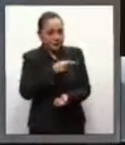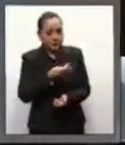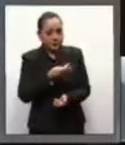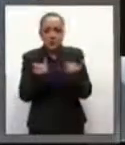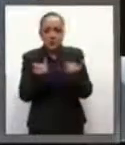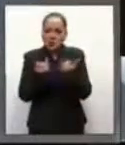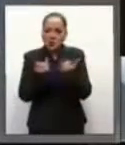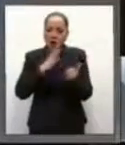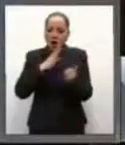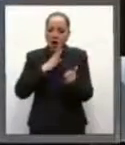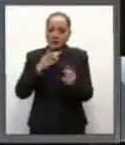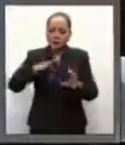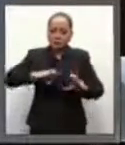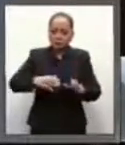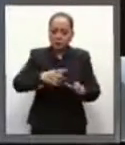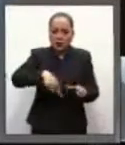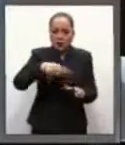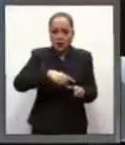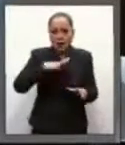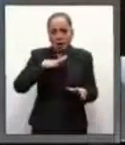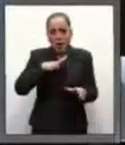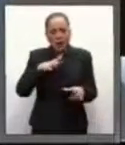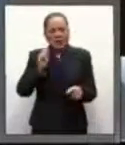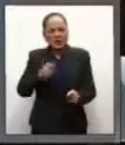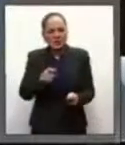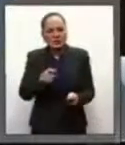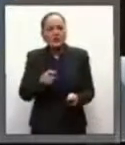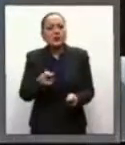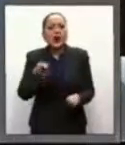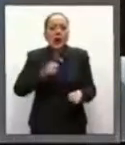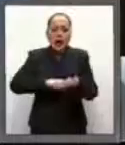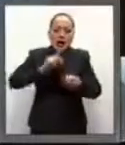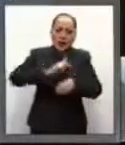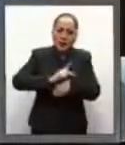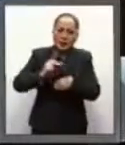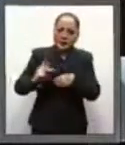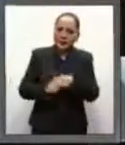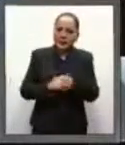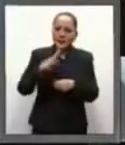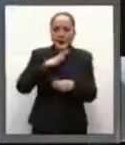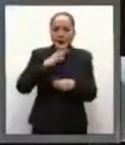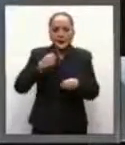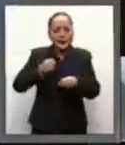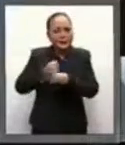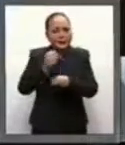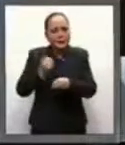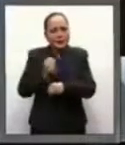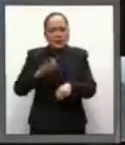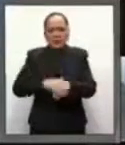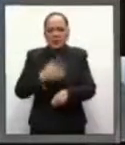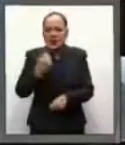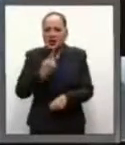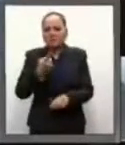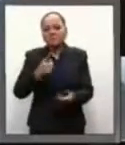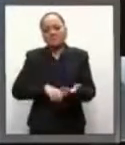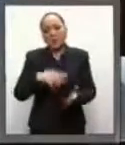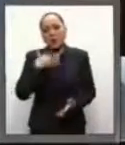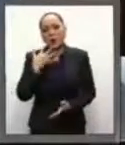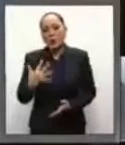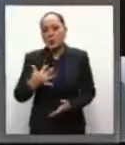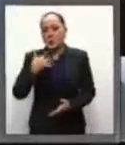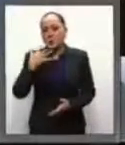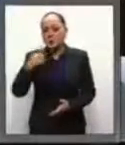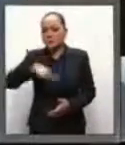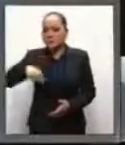una buena proporción de la violencia en este país se debe a la corrupción.